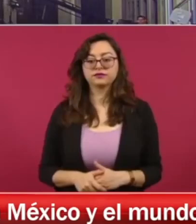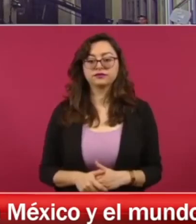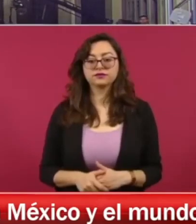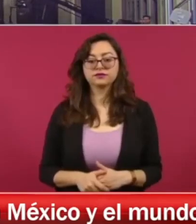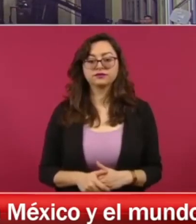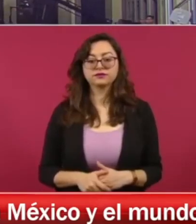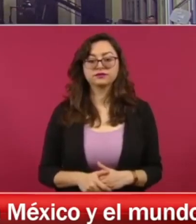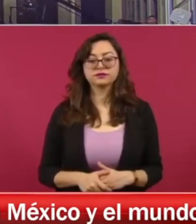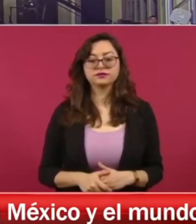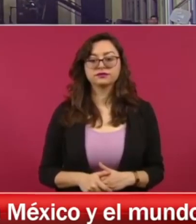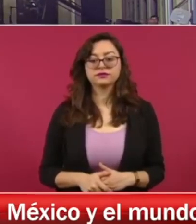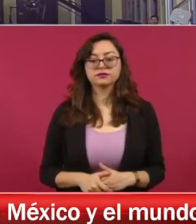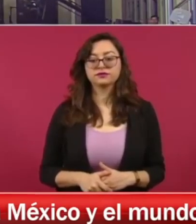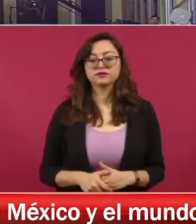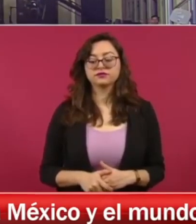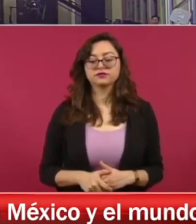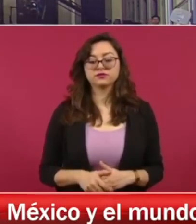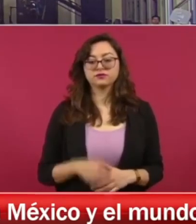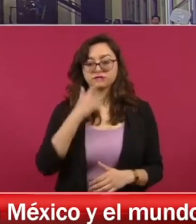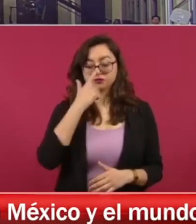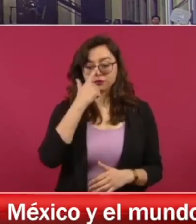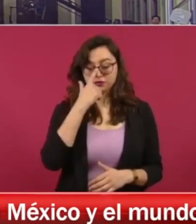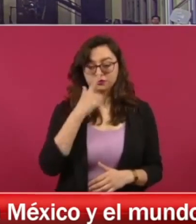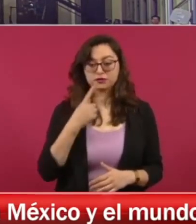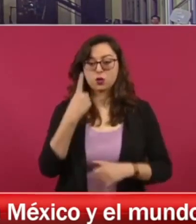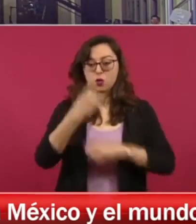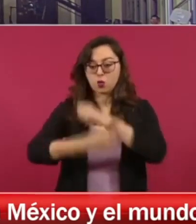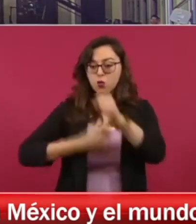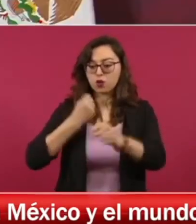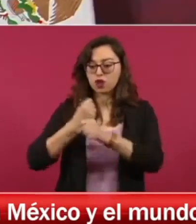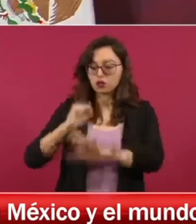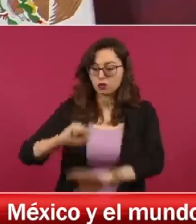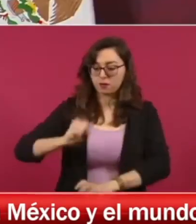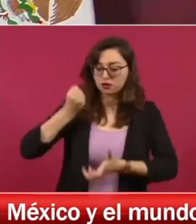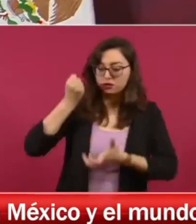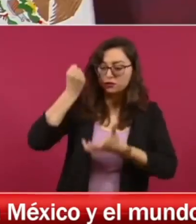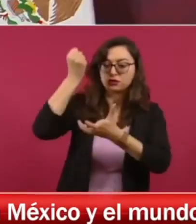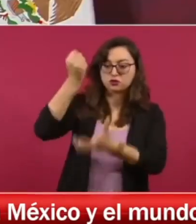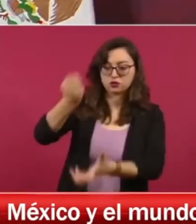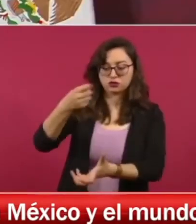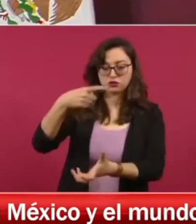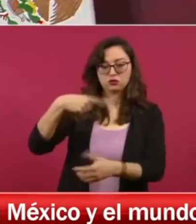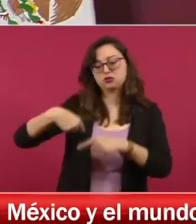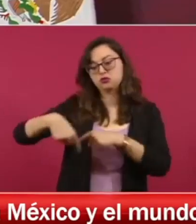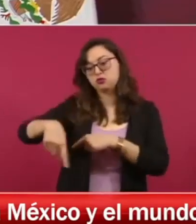Remanentes presupuestales, o sea, todo lo que les sobra